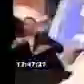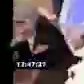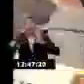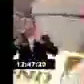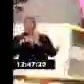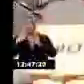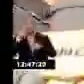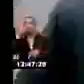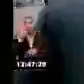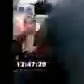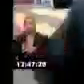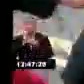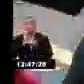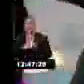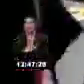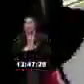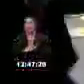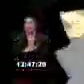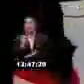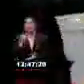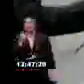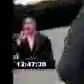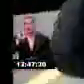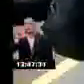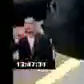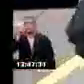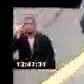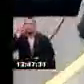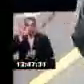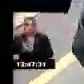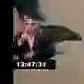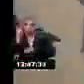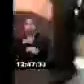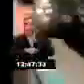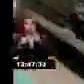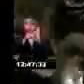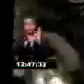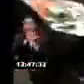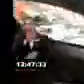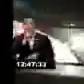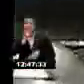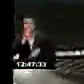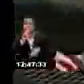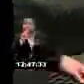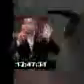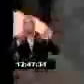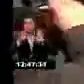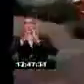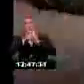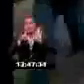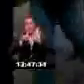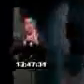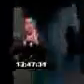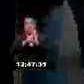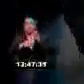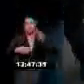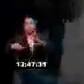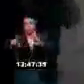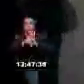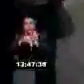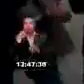que se lo declare como testigo hostil y que se aplique sobre el artículo 506 del código orgánico integral